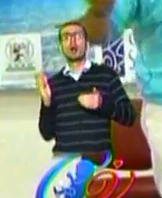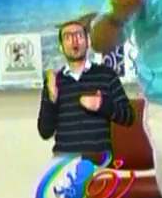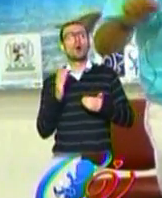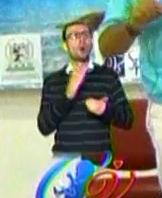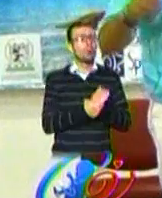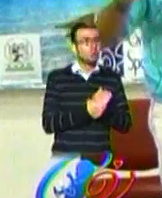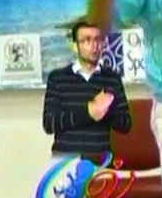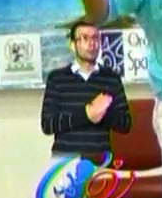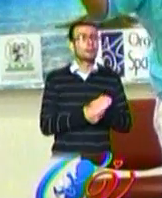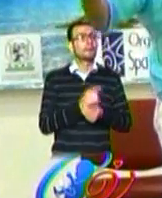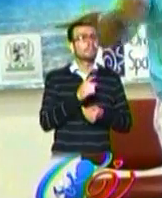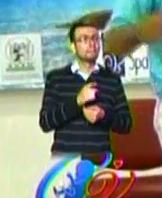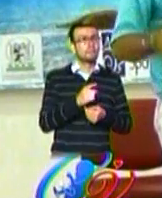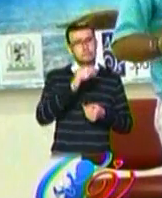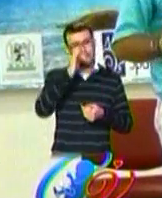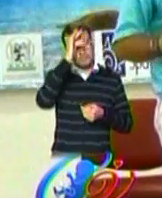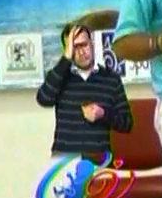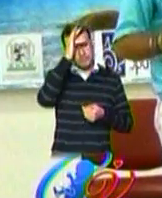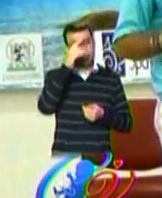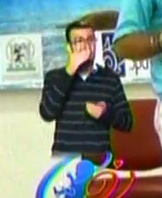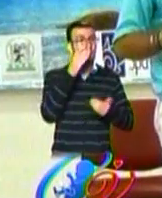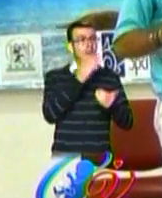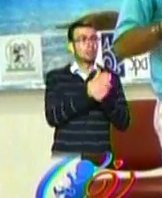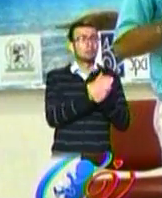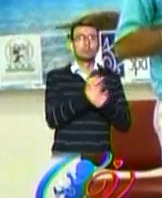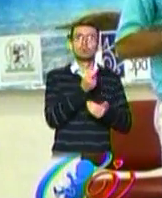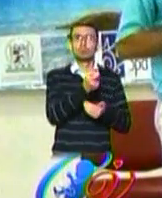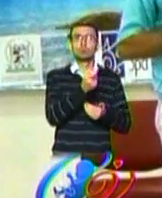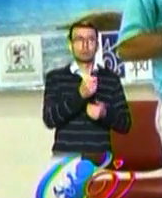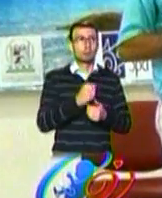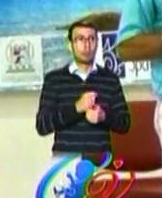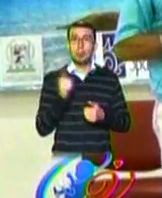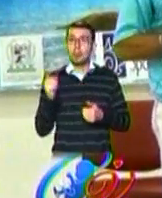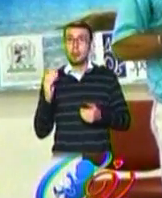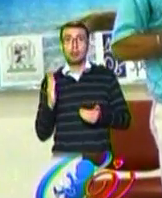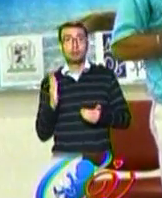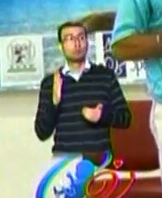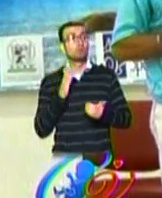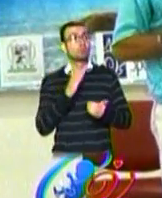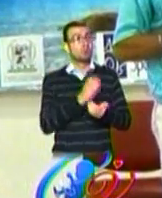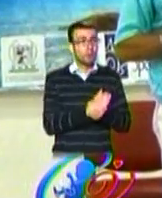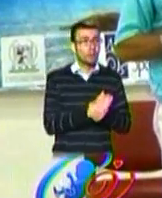la unidad intermedia que era más cerca donde ella vivía, y cuando ella fue a la consulta,